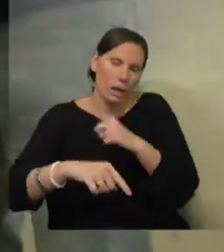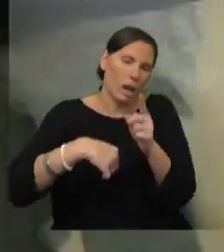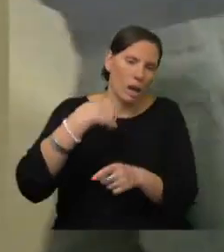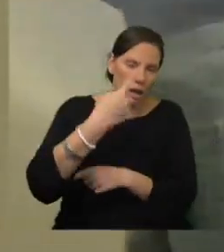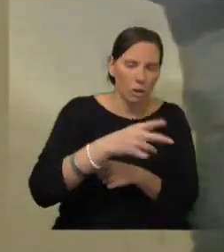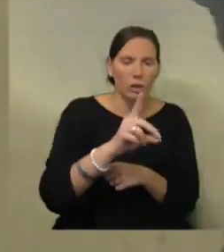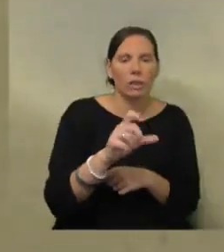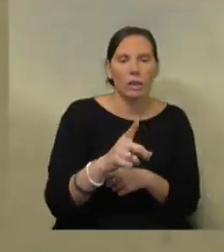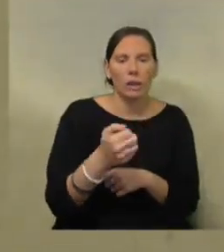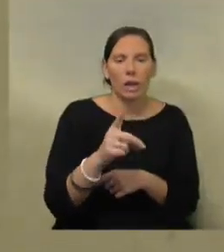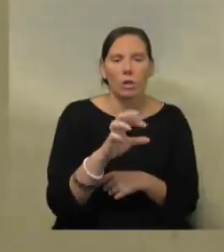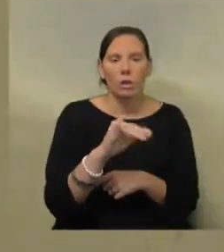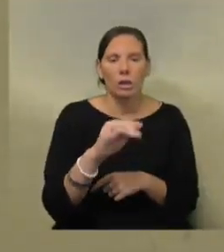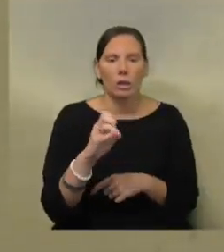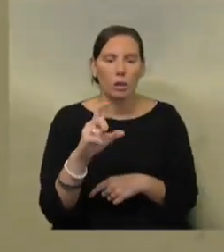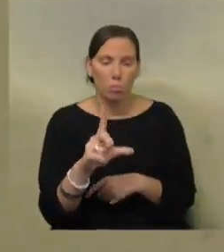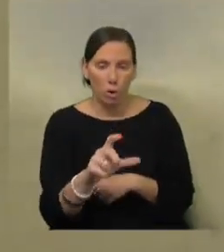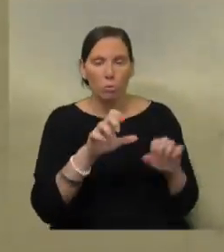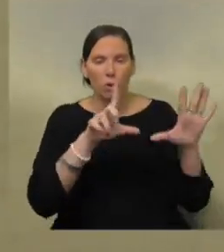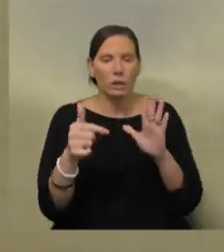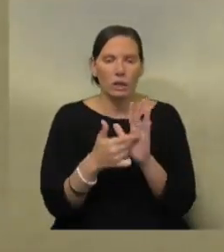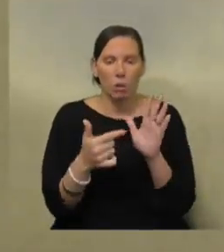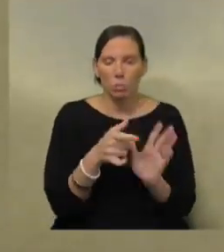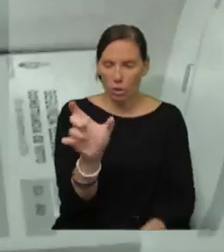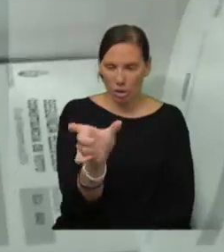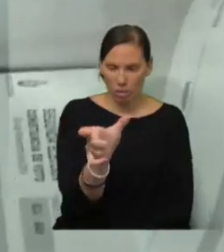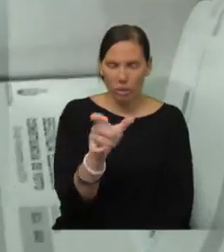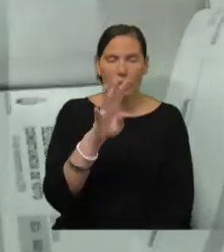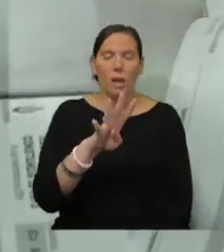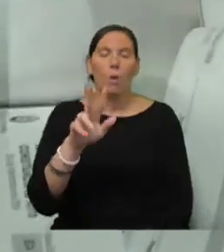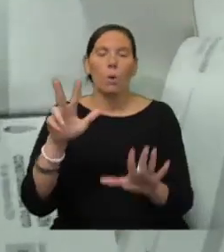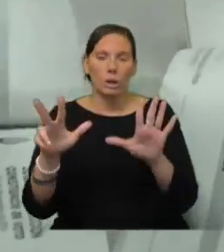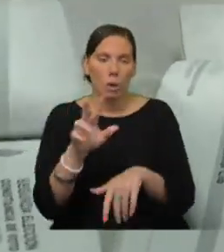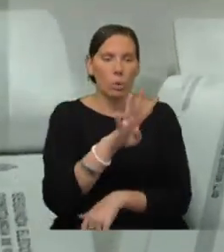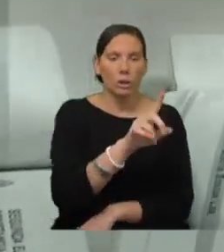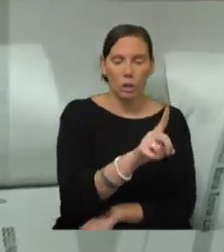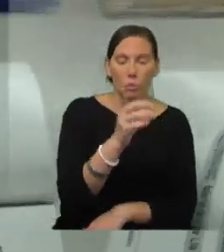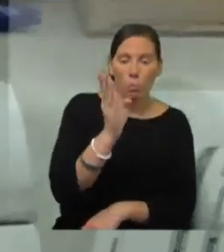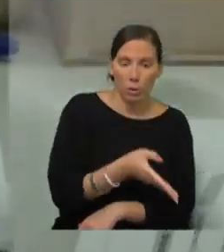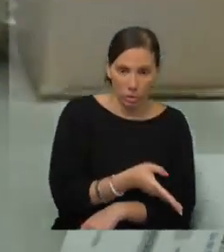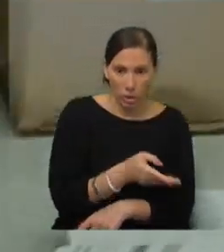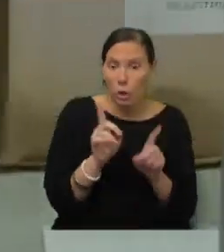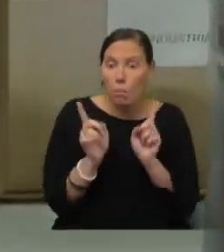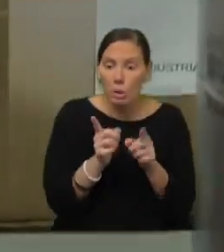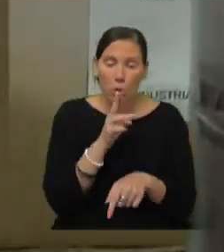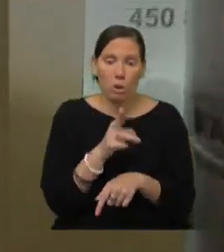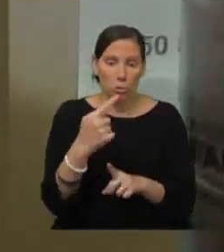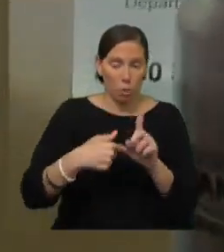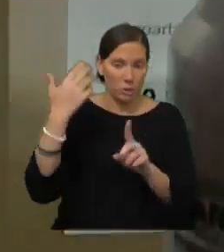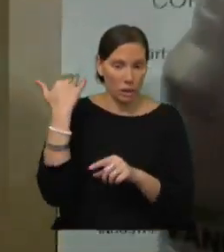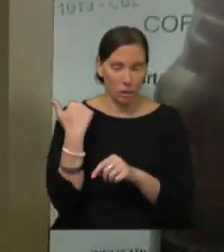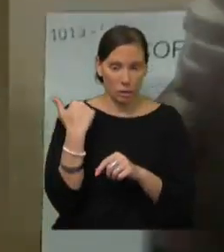Álvaro delgado y Valeria ripol por si puntos de diferencia 48 por a 41 mismos resultados que el mes